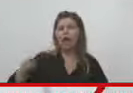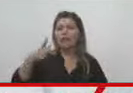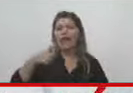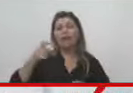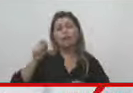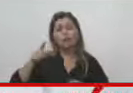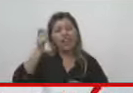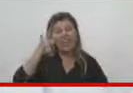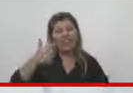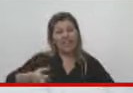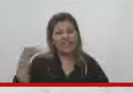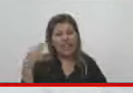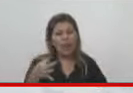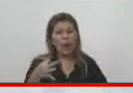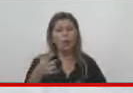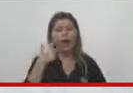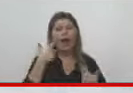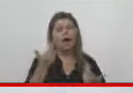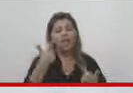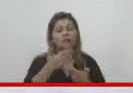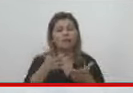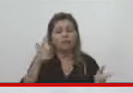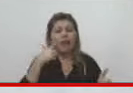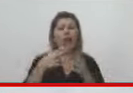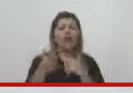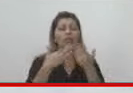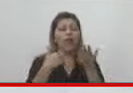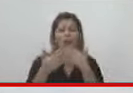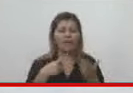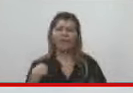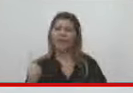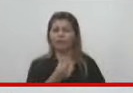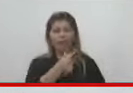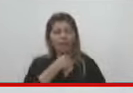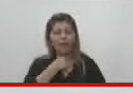ideas, que se animen al debate, que queremos colaborar desde nuestra humilde posición.